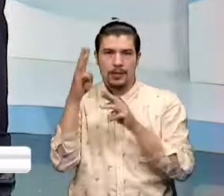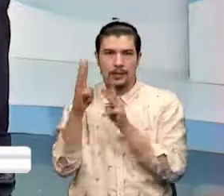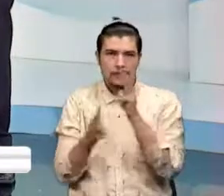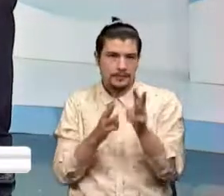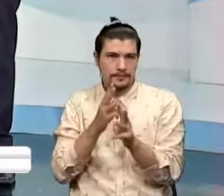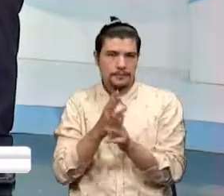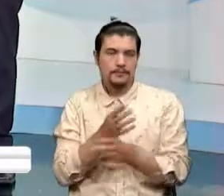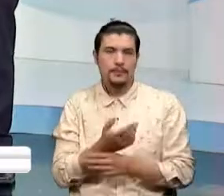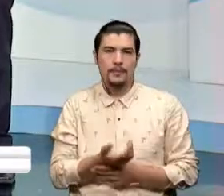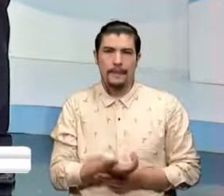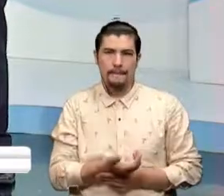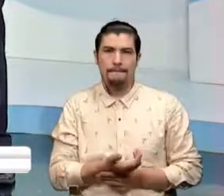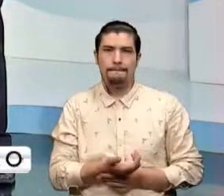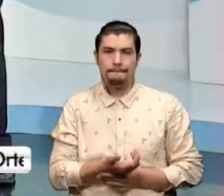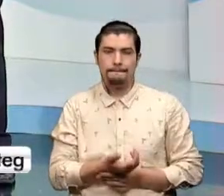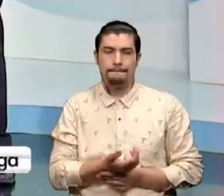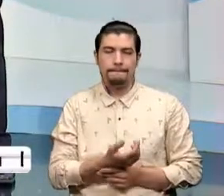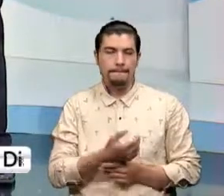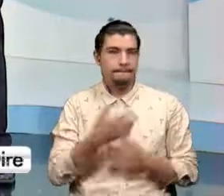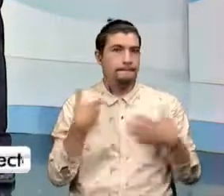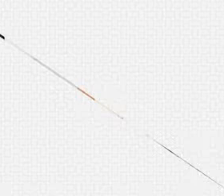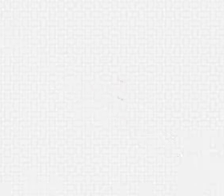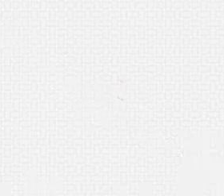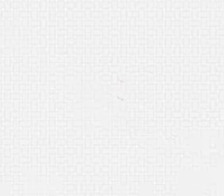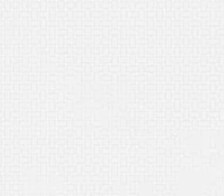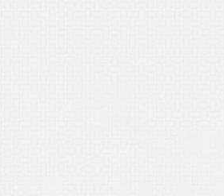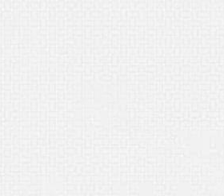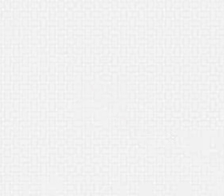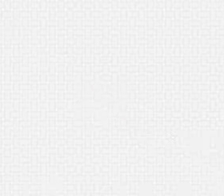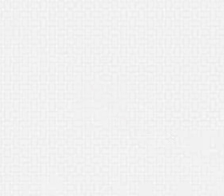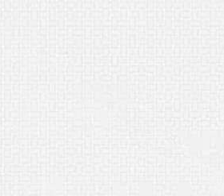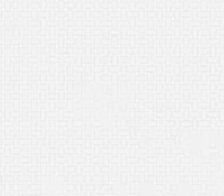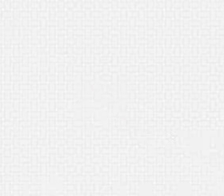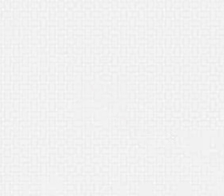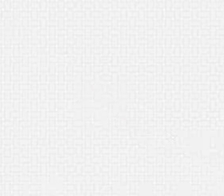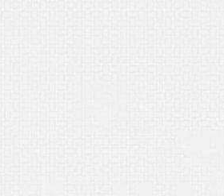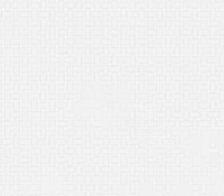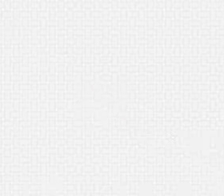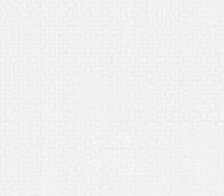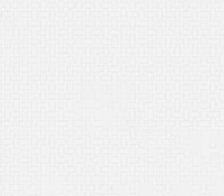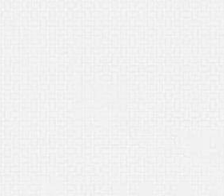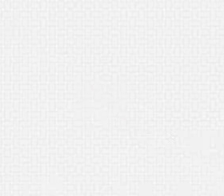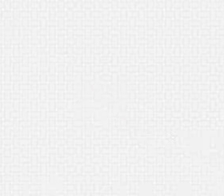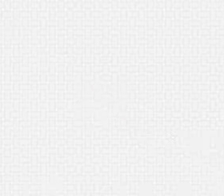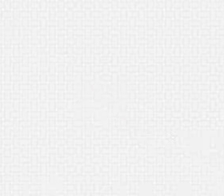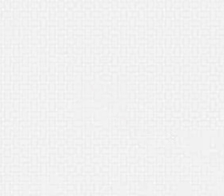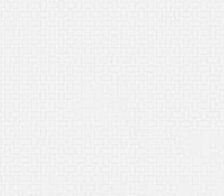paralímpico, para la natación paralímpica santandereana. Canaltro.com